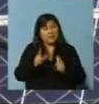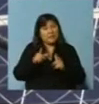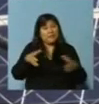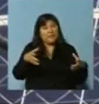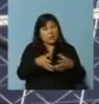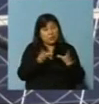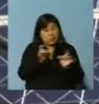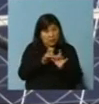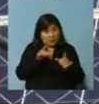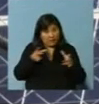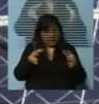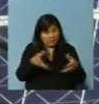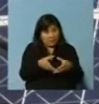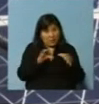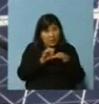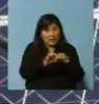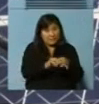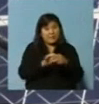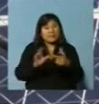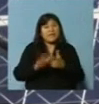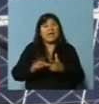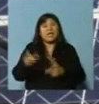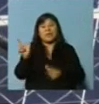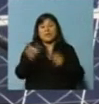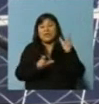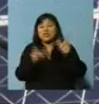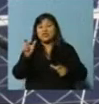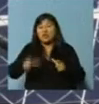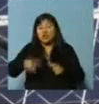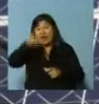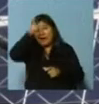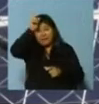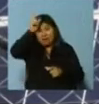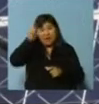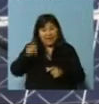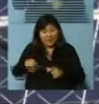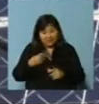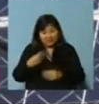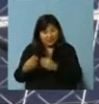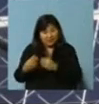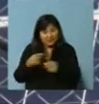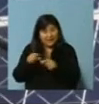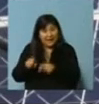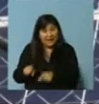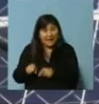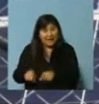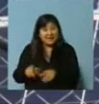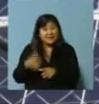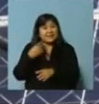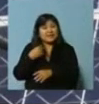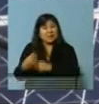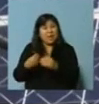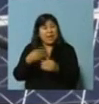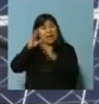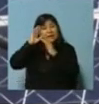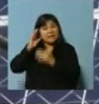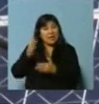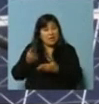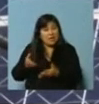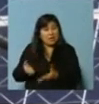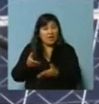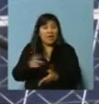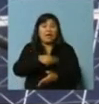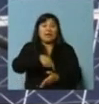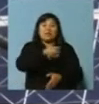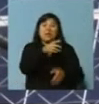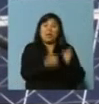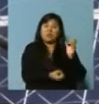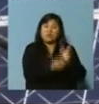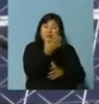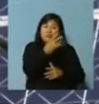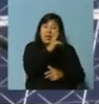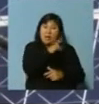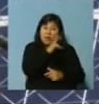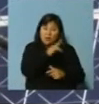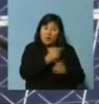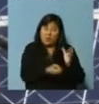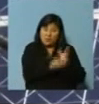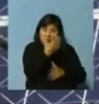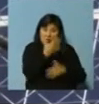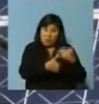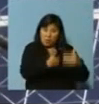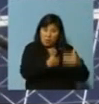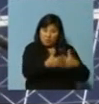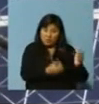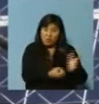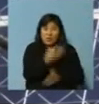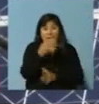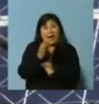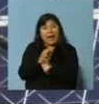a toda la gente, a los campesinos, a los productores del lugar, a los chicos de